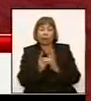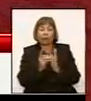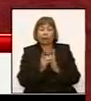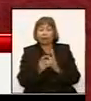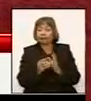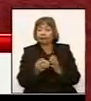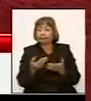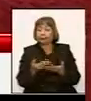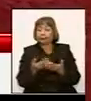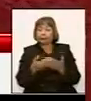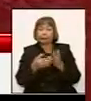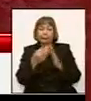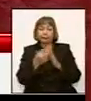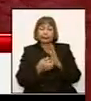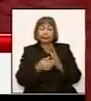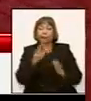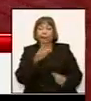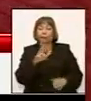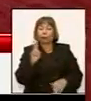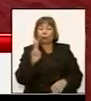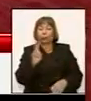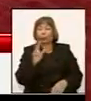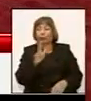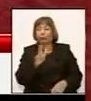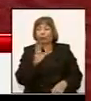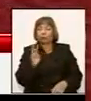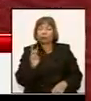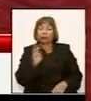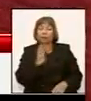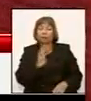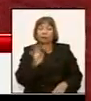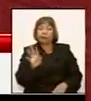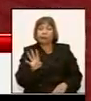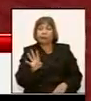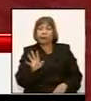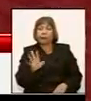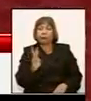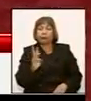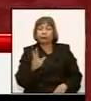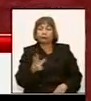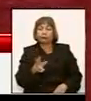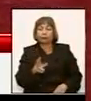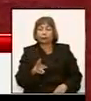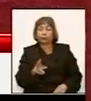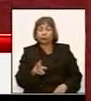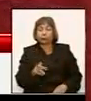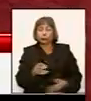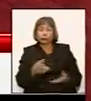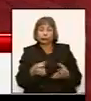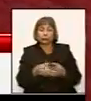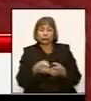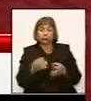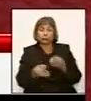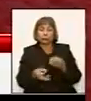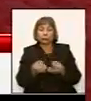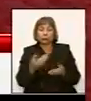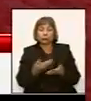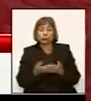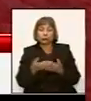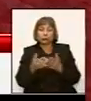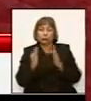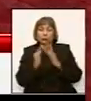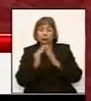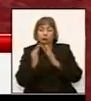estos proyectos de ley, la 3312, 3643, 3663, de la Comisión de Justicia y Vivienda, que